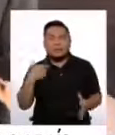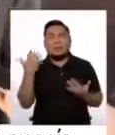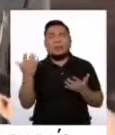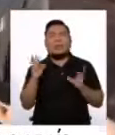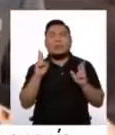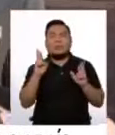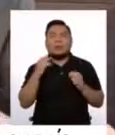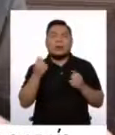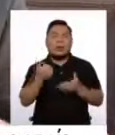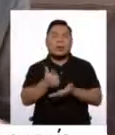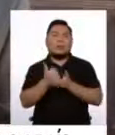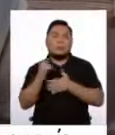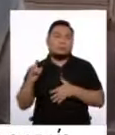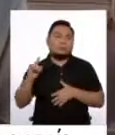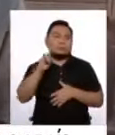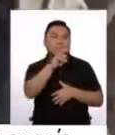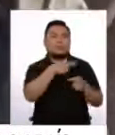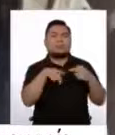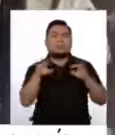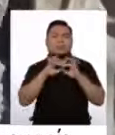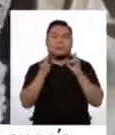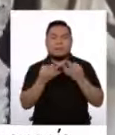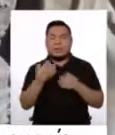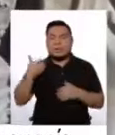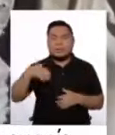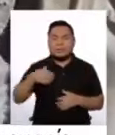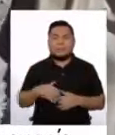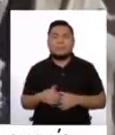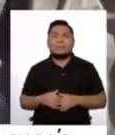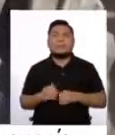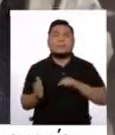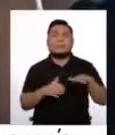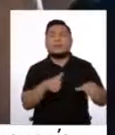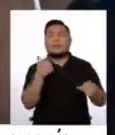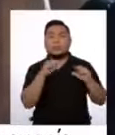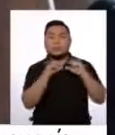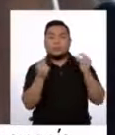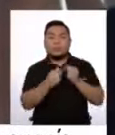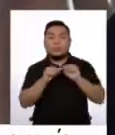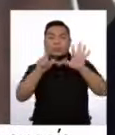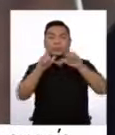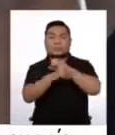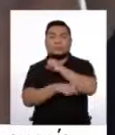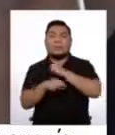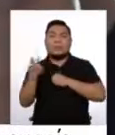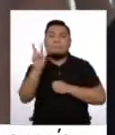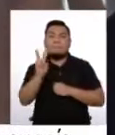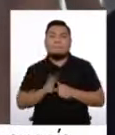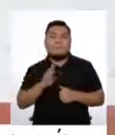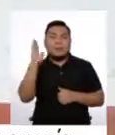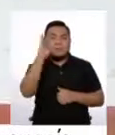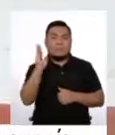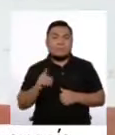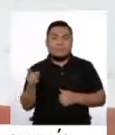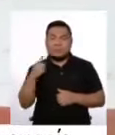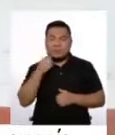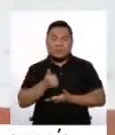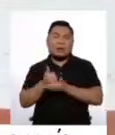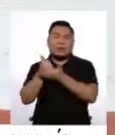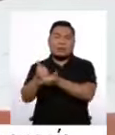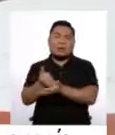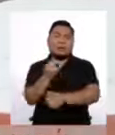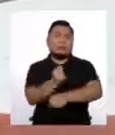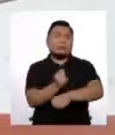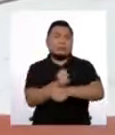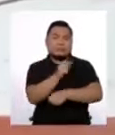la ayuda necesaria para regresar con sus familias. Por otro lado, otro grupo de siete extranjeros de Venezuela y Brasil han sido auxiliados por la